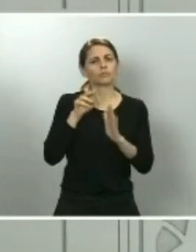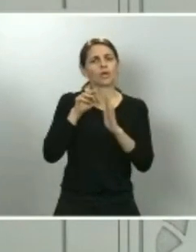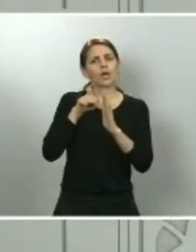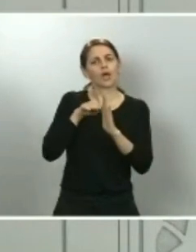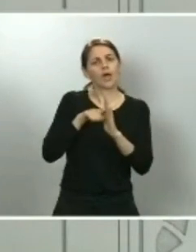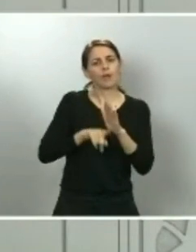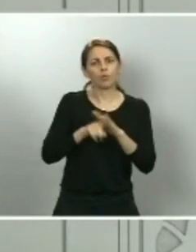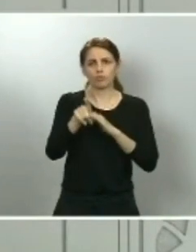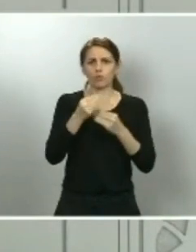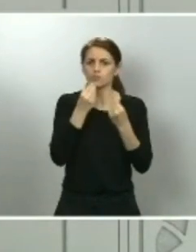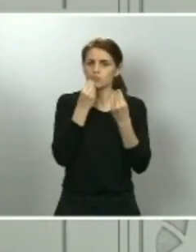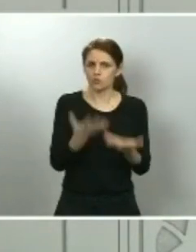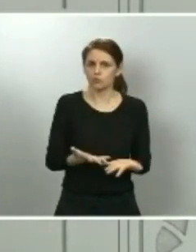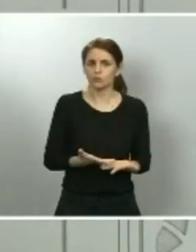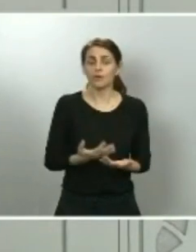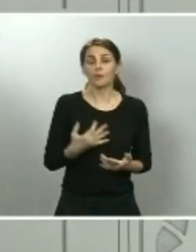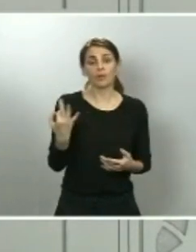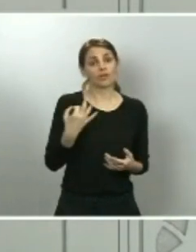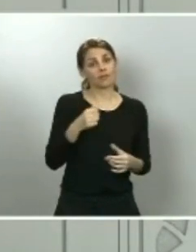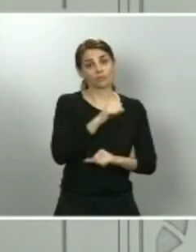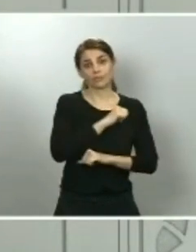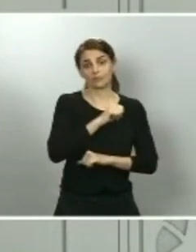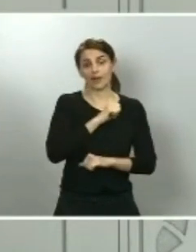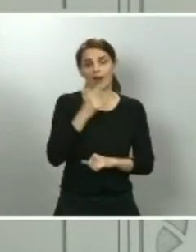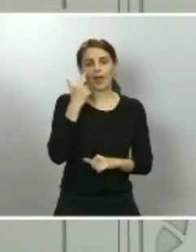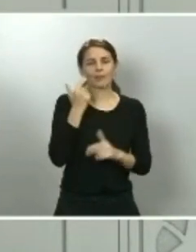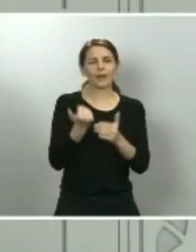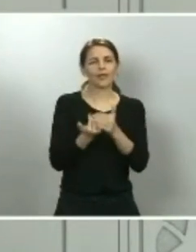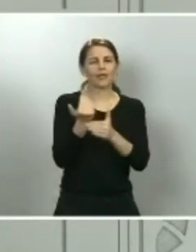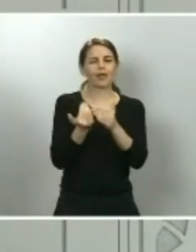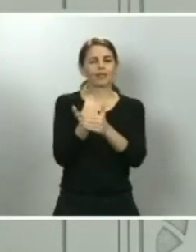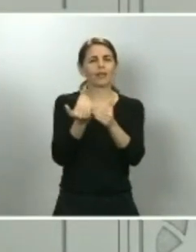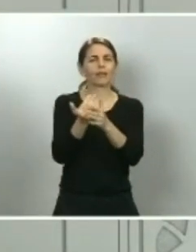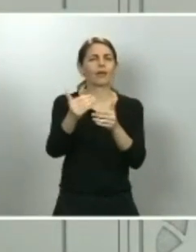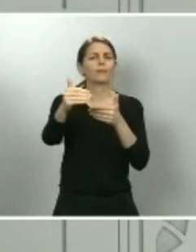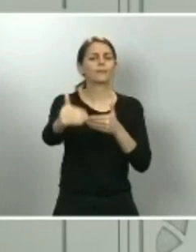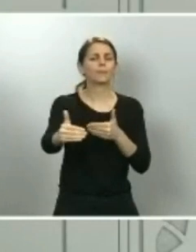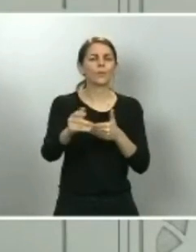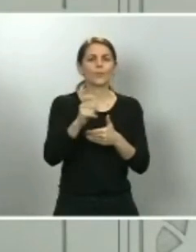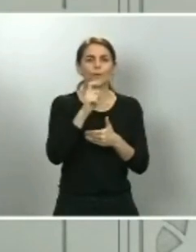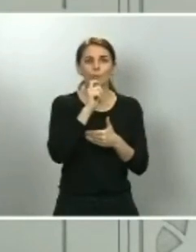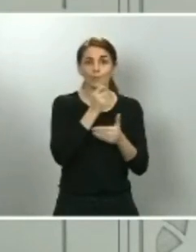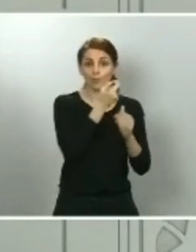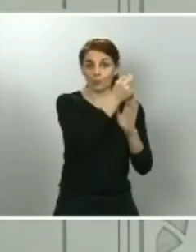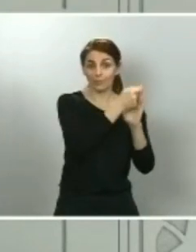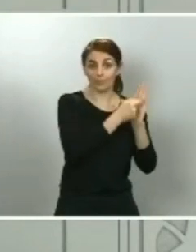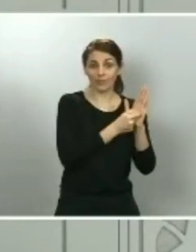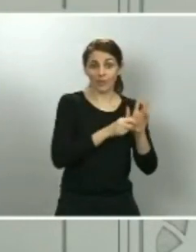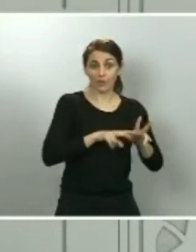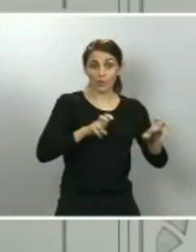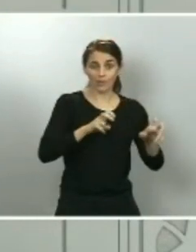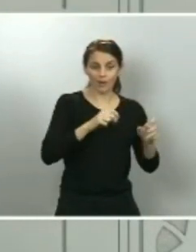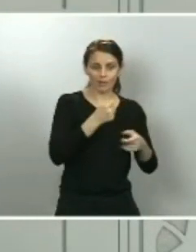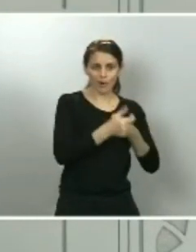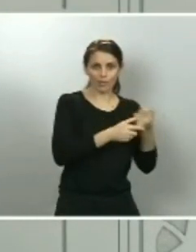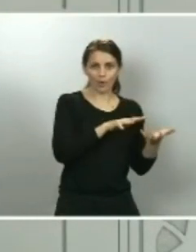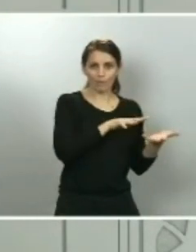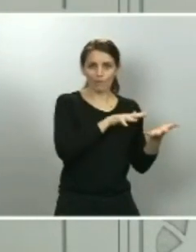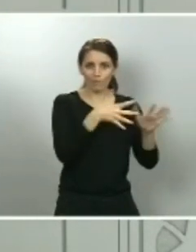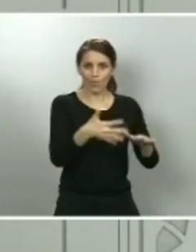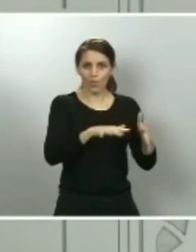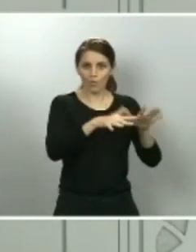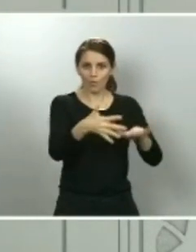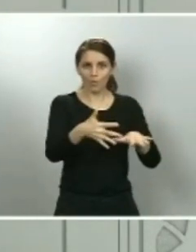día también, estos próximos días para valorar el impacto de las nuevas medidas que se han ido tomando, que van en la línea de